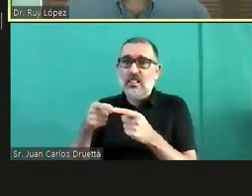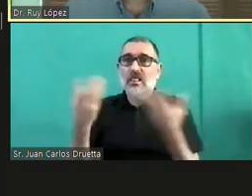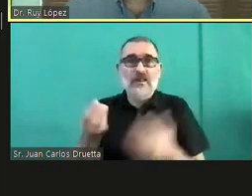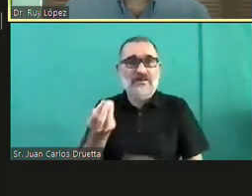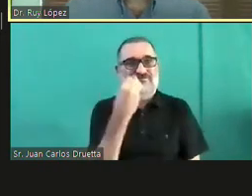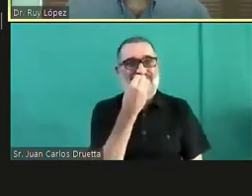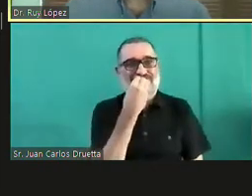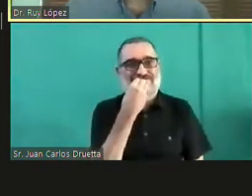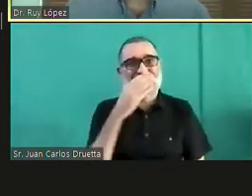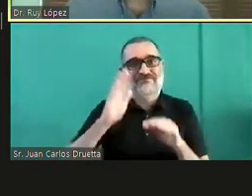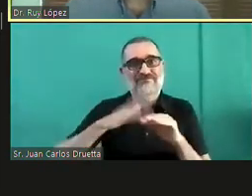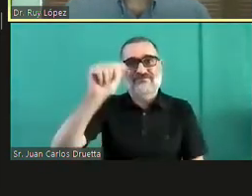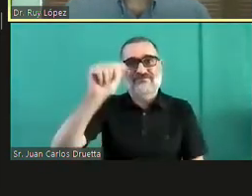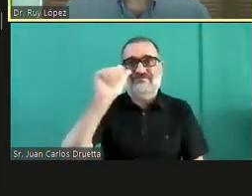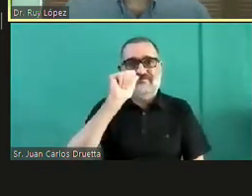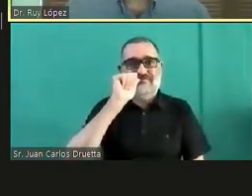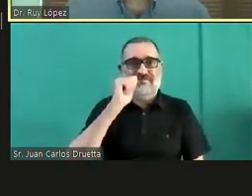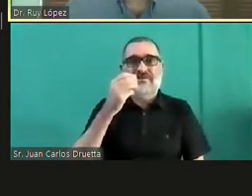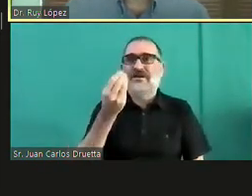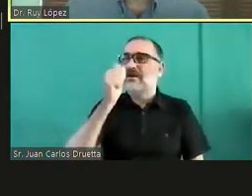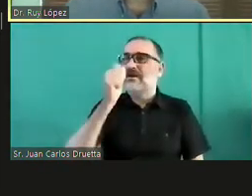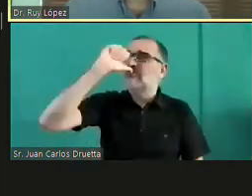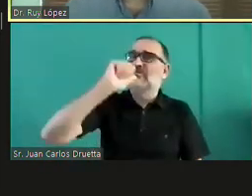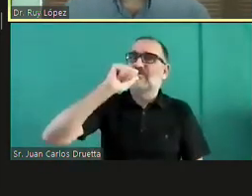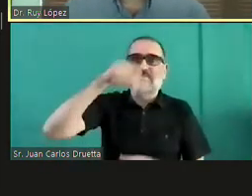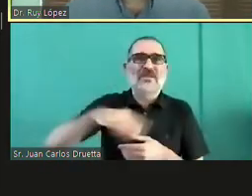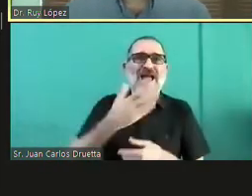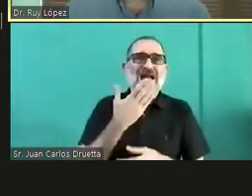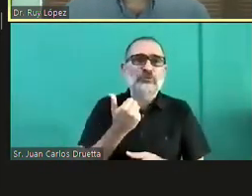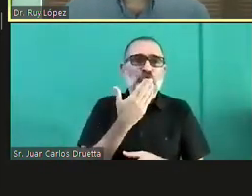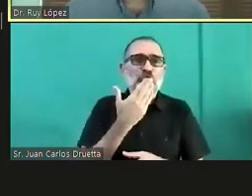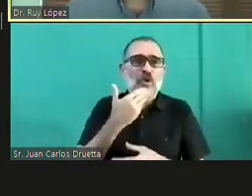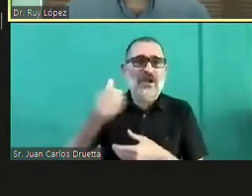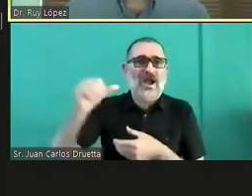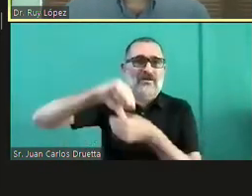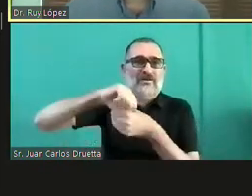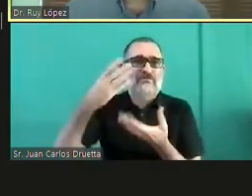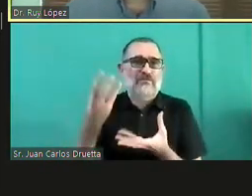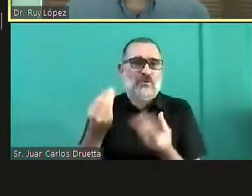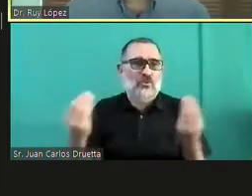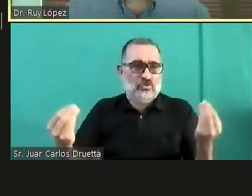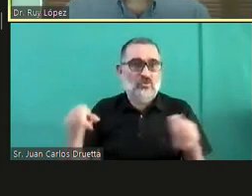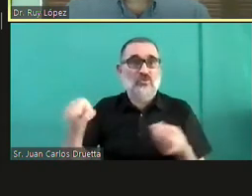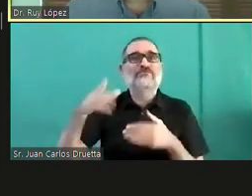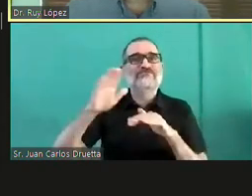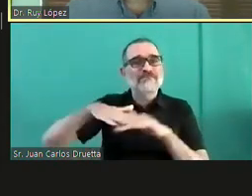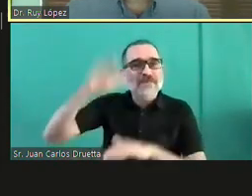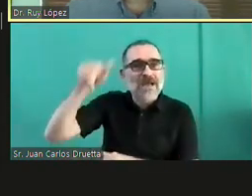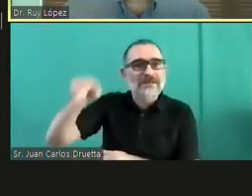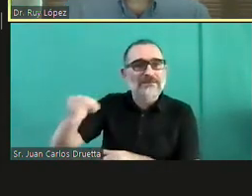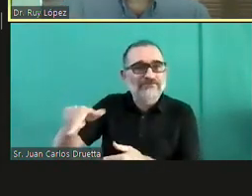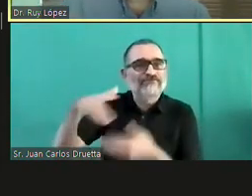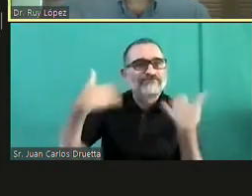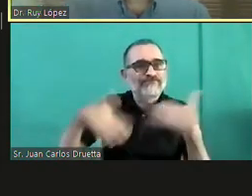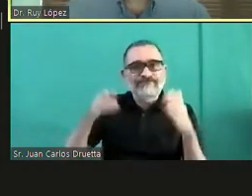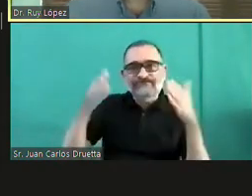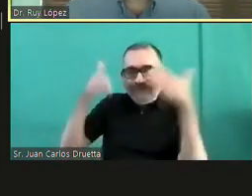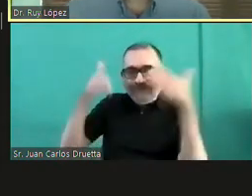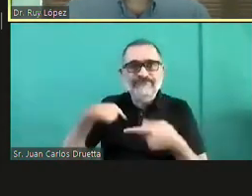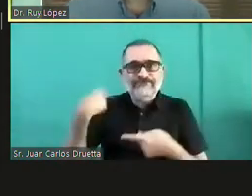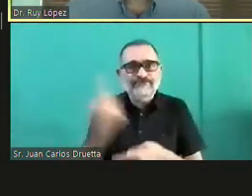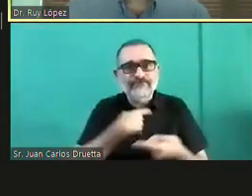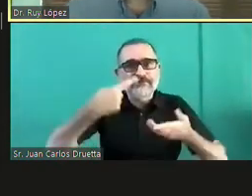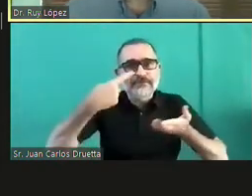ayudó no solamente a detener el propósito de de postergar la